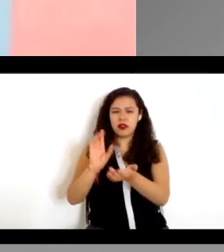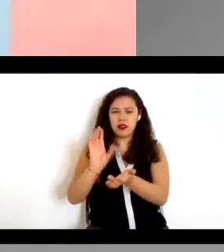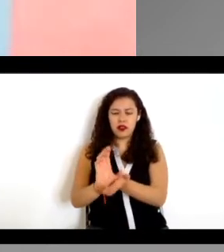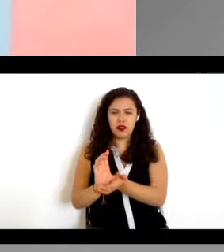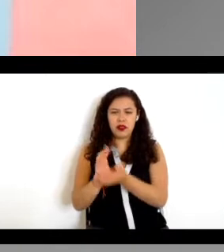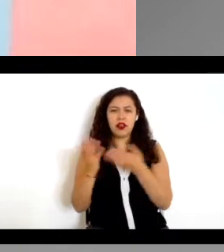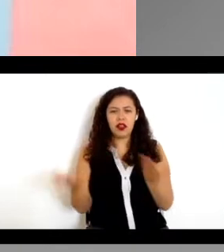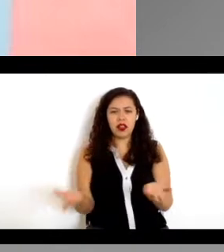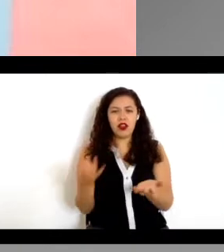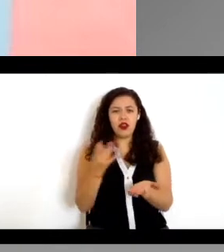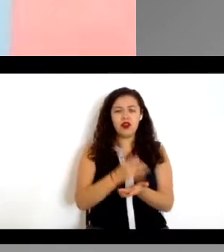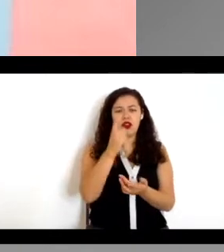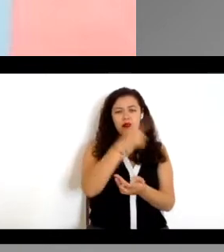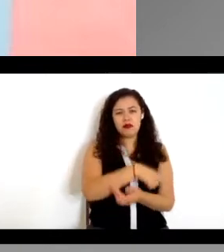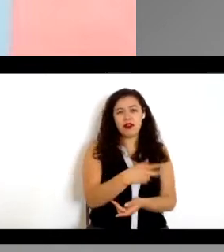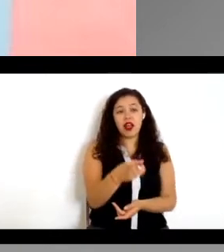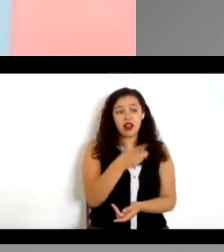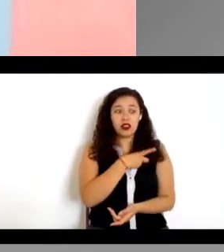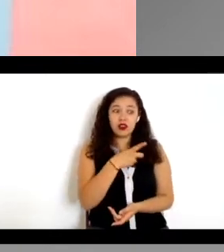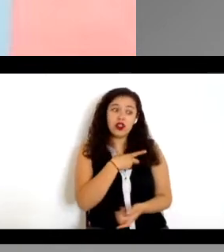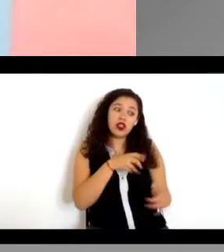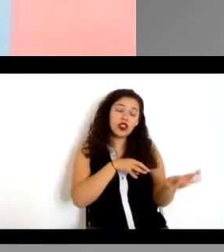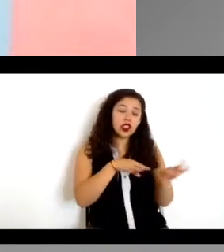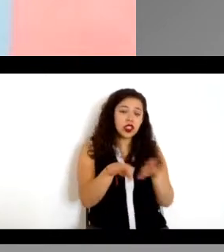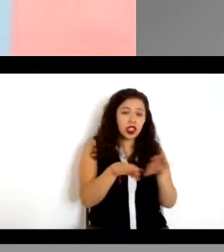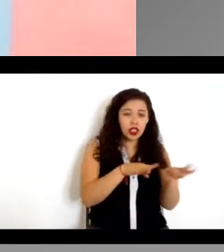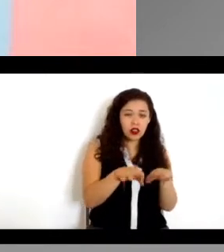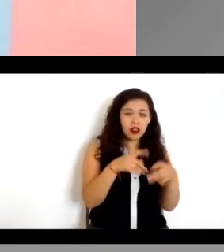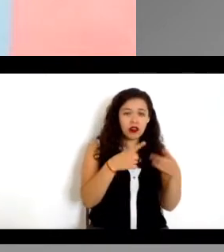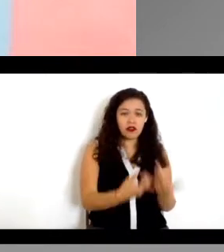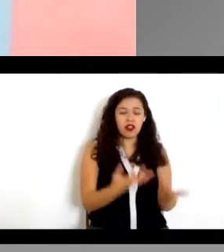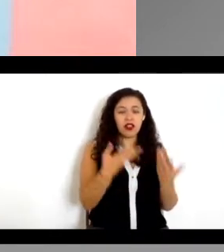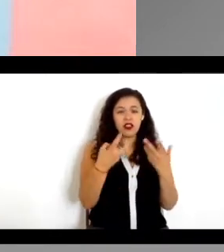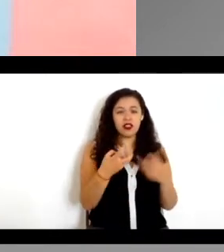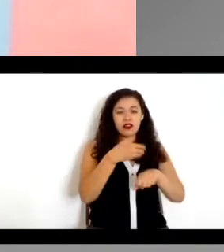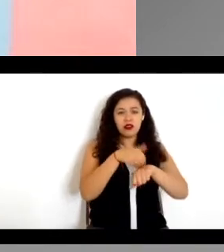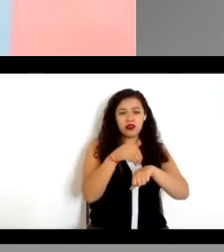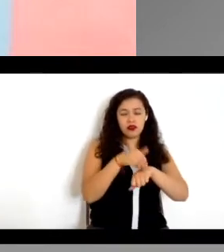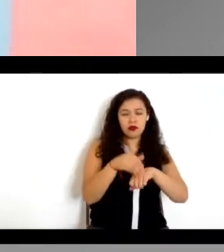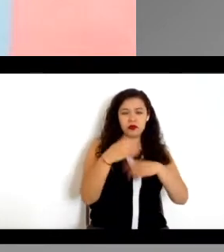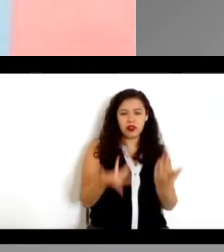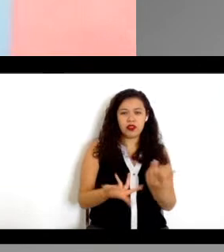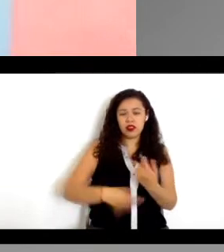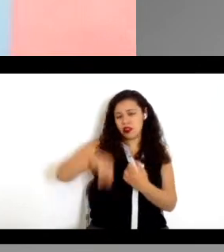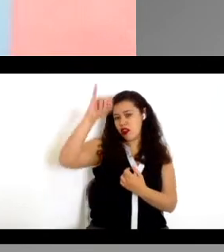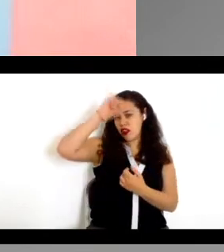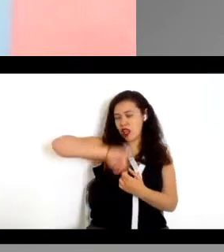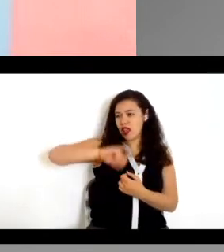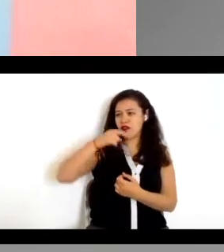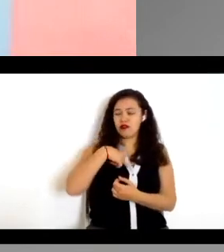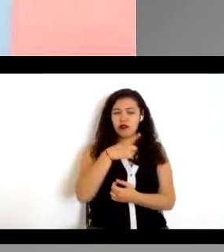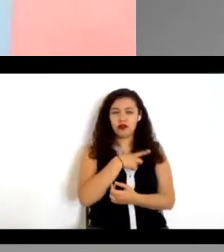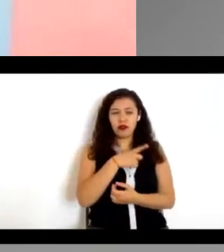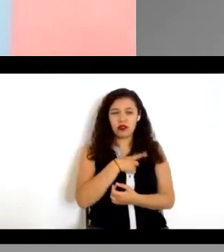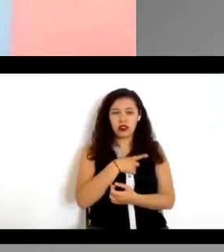discapacidad al autoempleo, solo hace estas estadísticas en donde ellos se convierten en sus propios jefes ante la falta de empleo, ante la